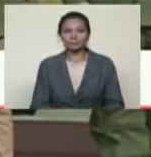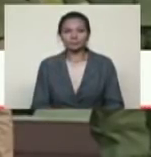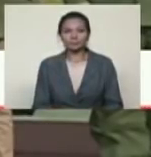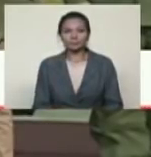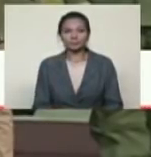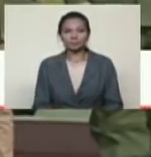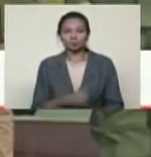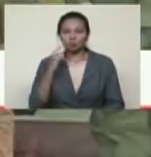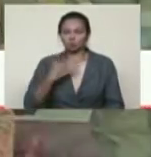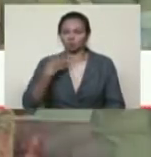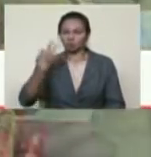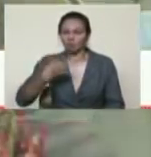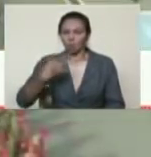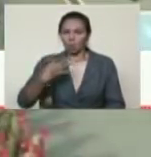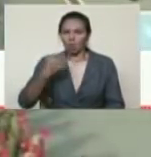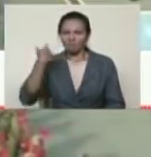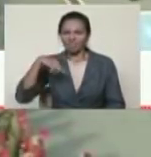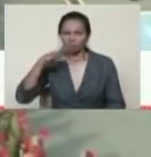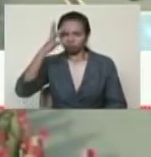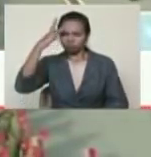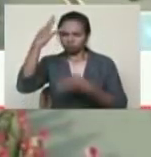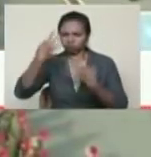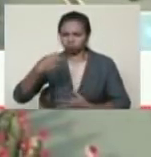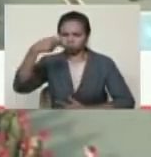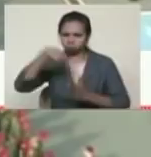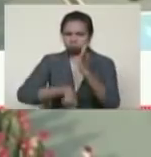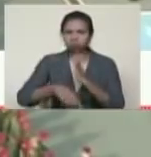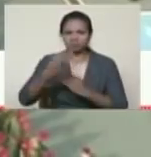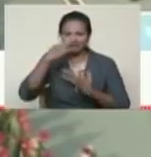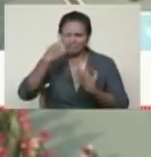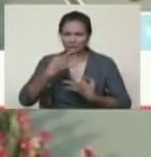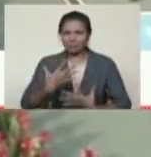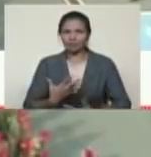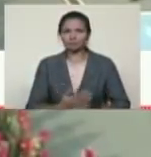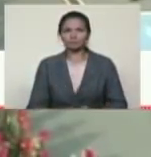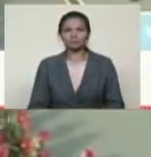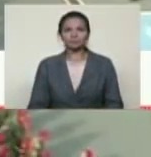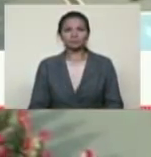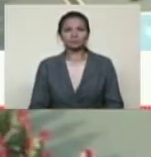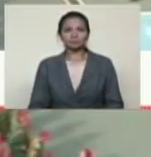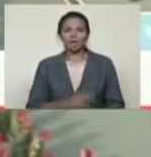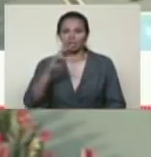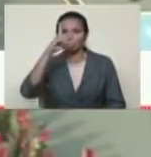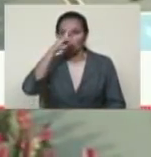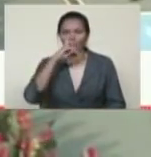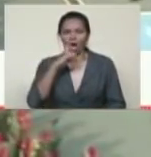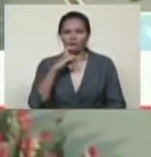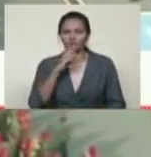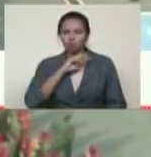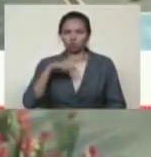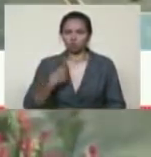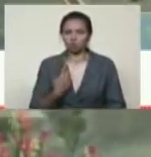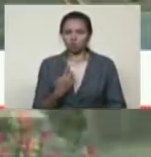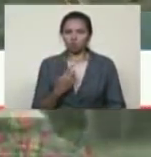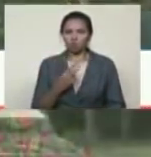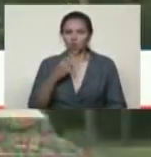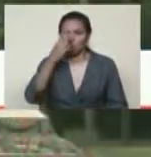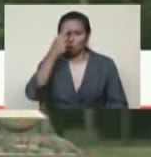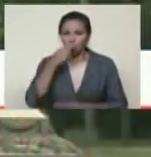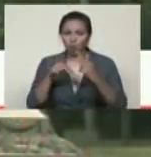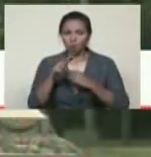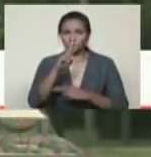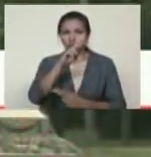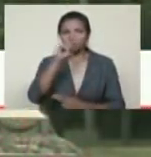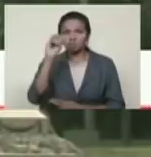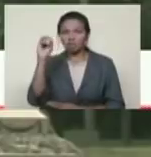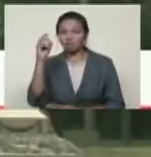Y estoy seguro, tengo la certeza en mi alma, de que en 2 años, cuando estemos conmemorando los 200 años